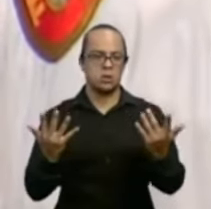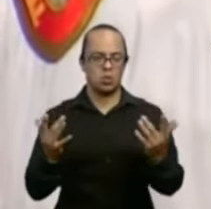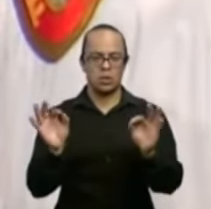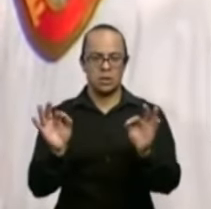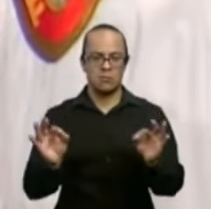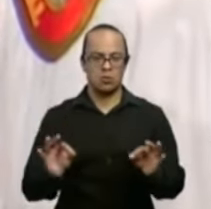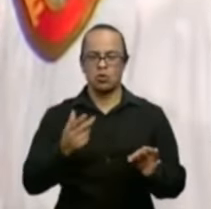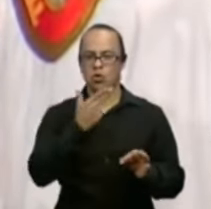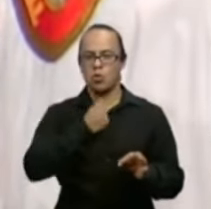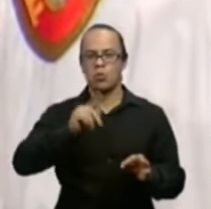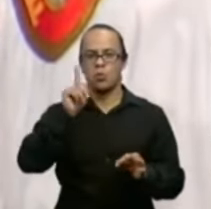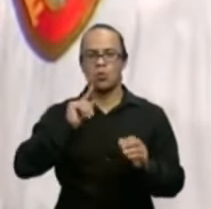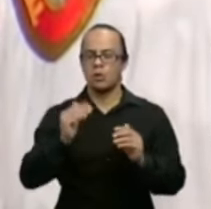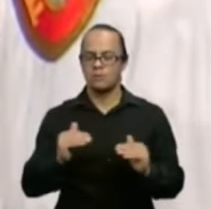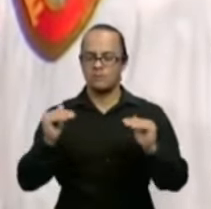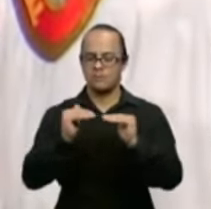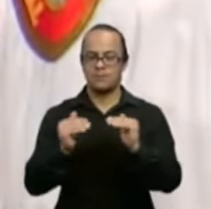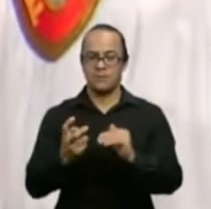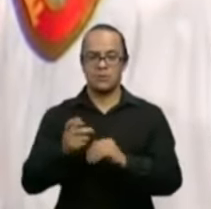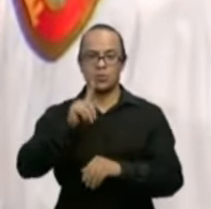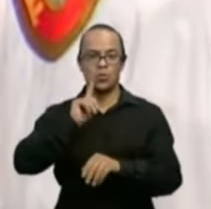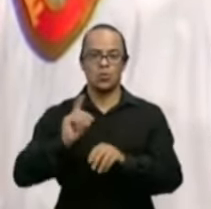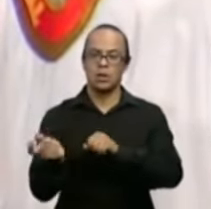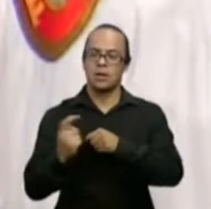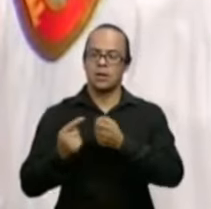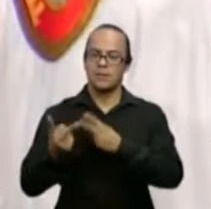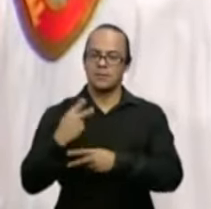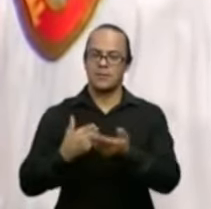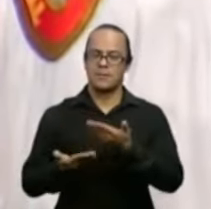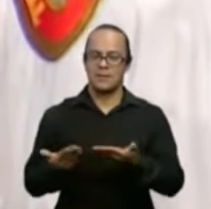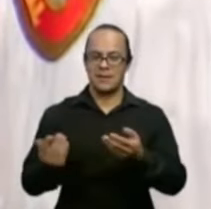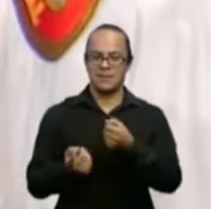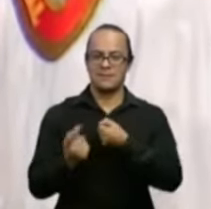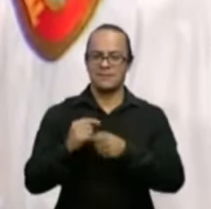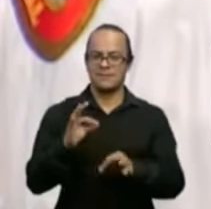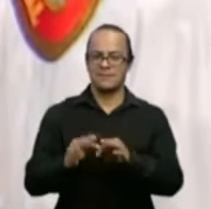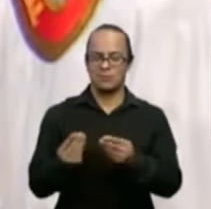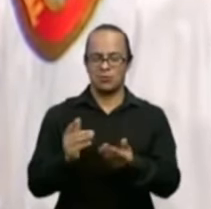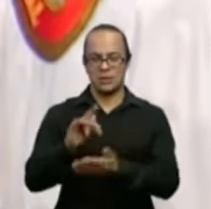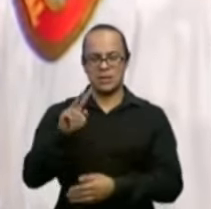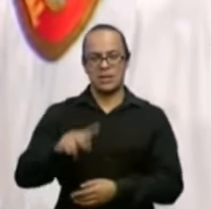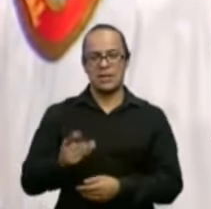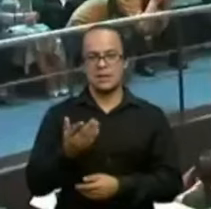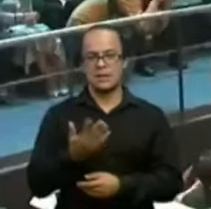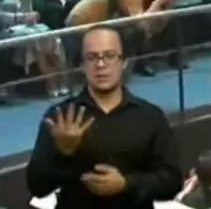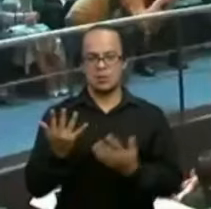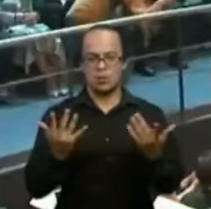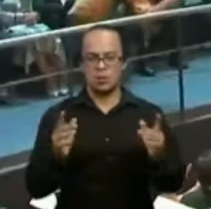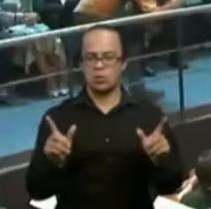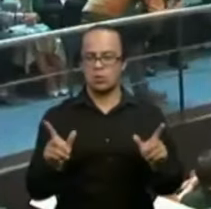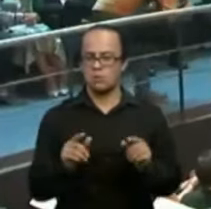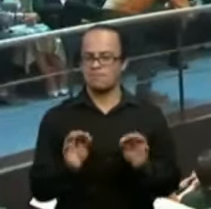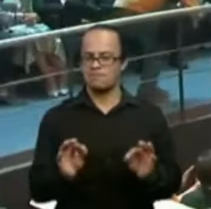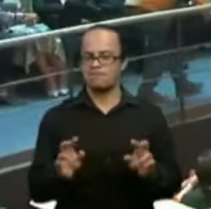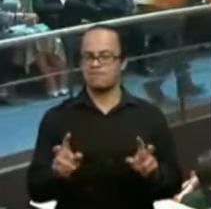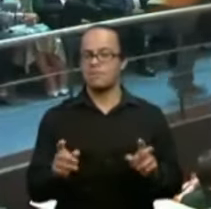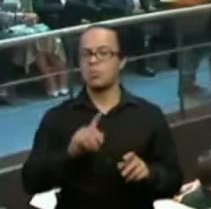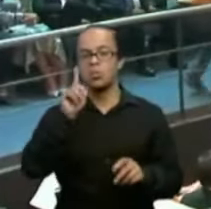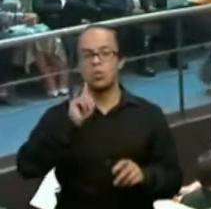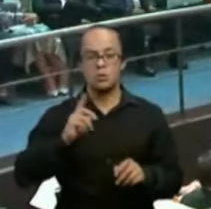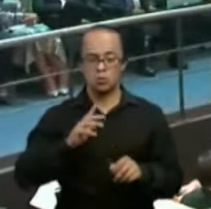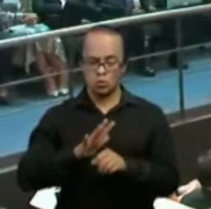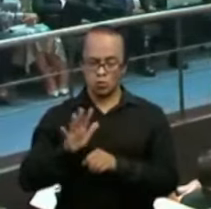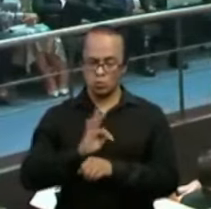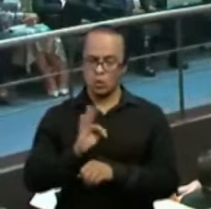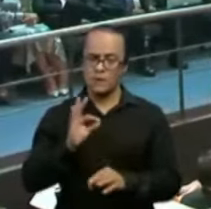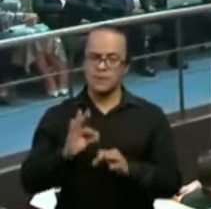de que bienvenidas mujeres que se instalan en este gabinete. Muchas gracias. Que son mujeres capaces y que